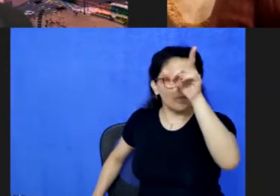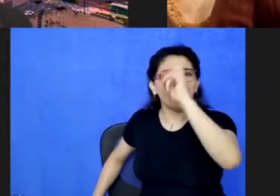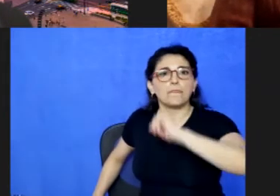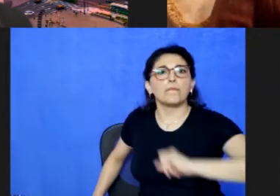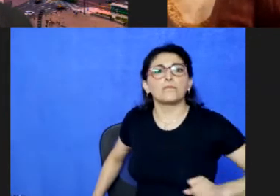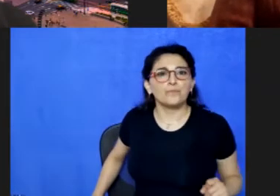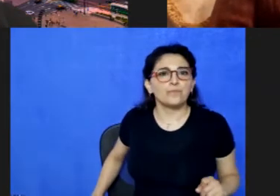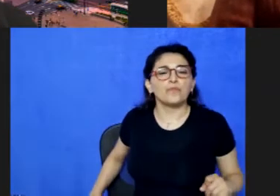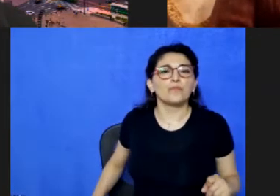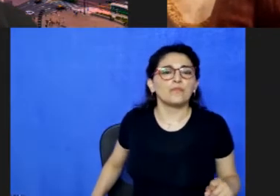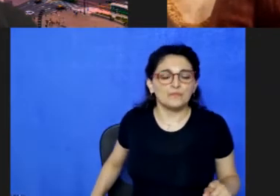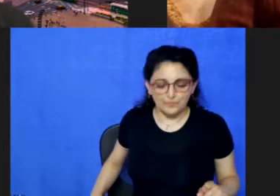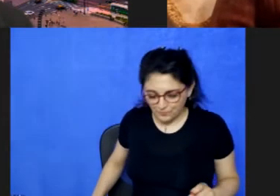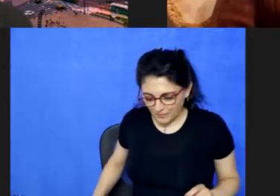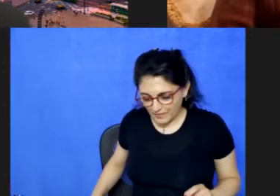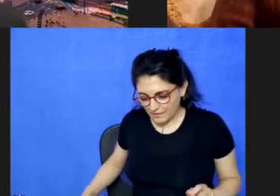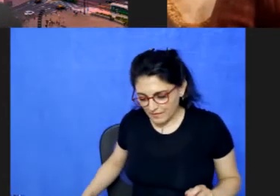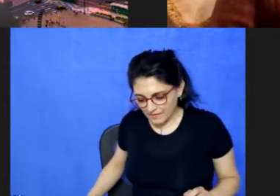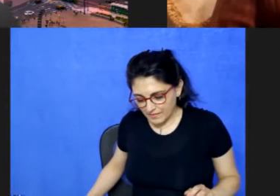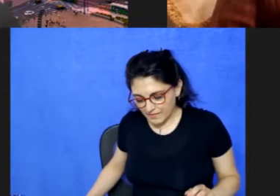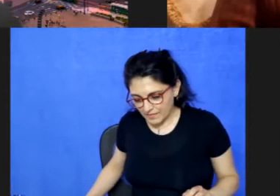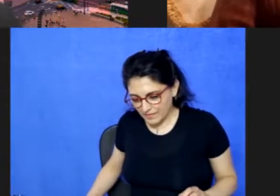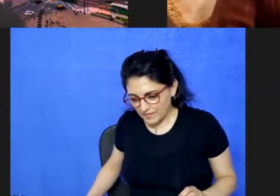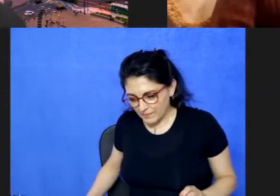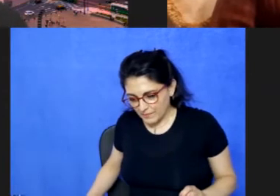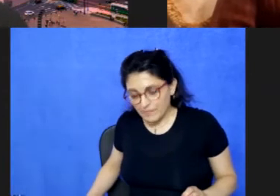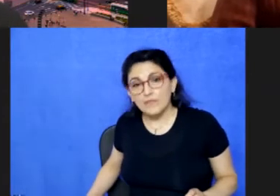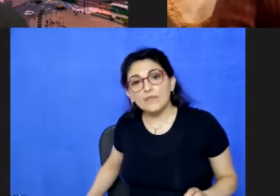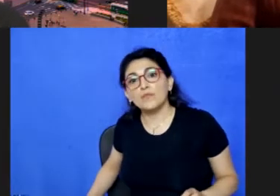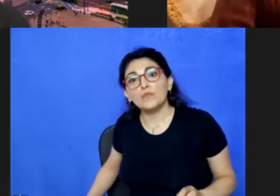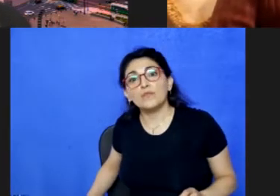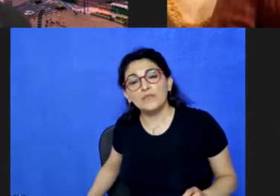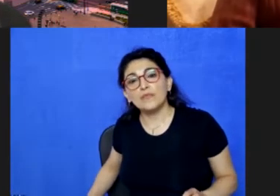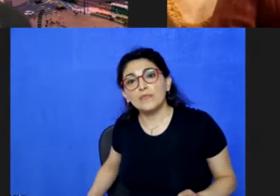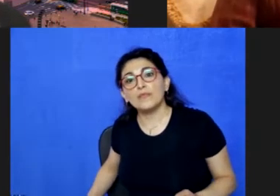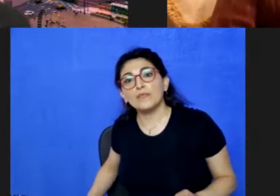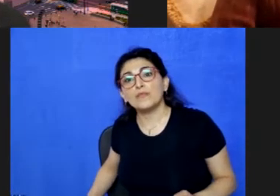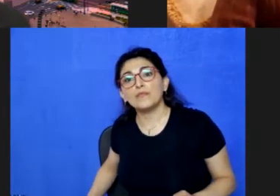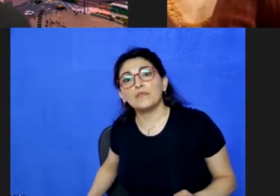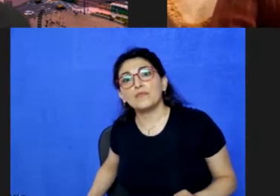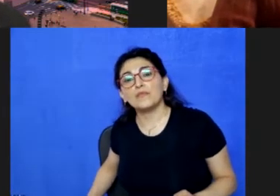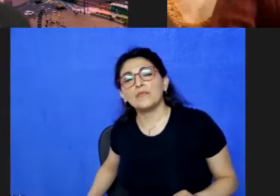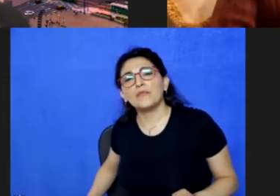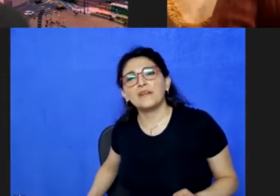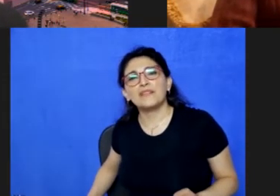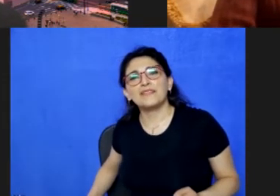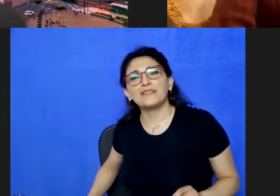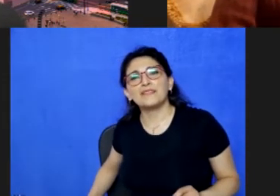en Córdoba, en la Patagonia, incluso, en varios países. La mujer cordobesa fueron la peor con el